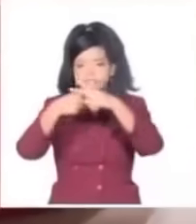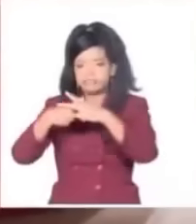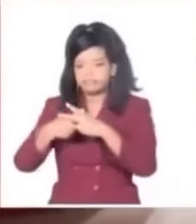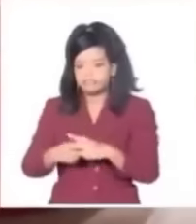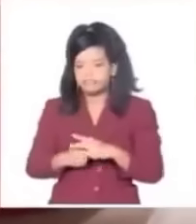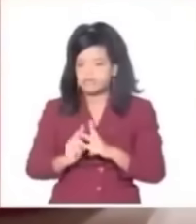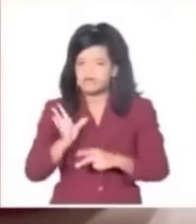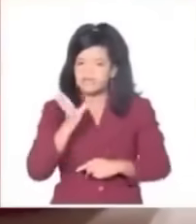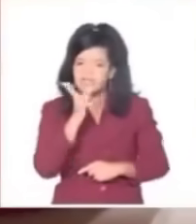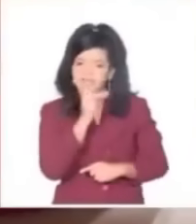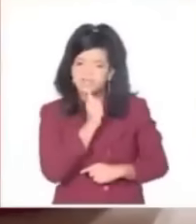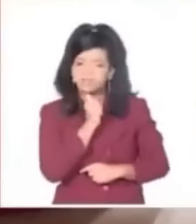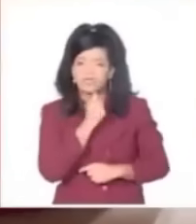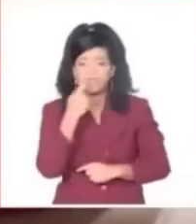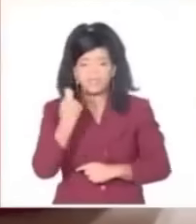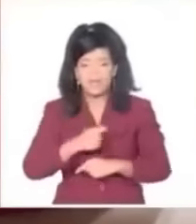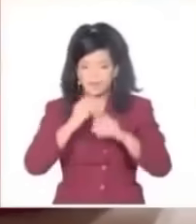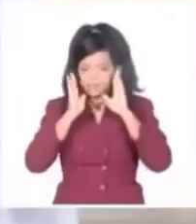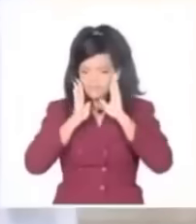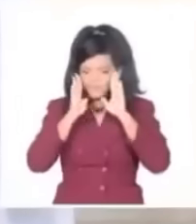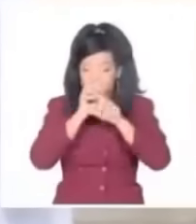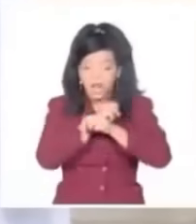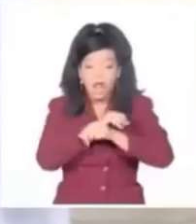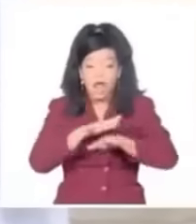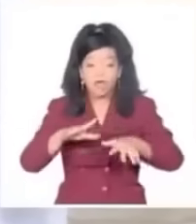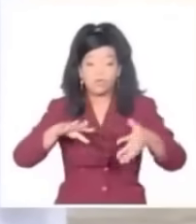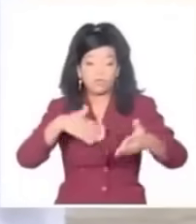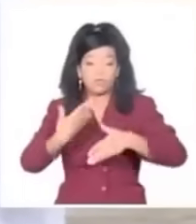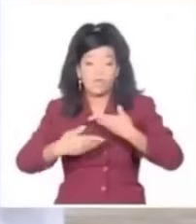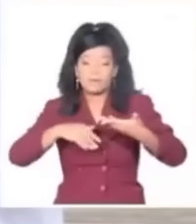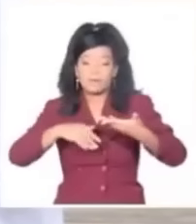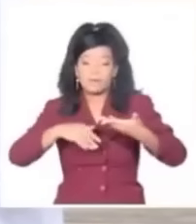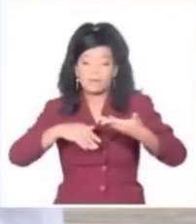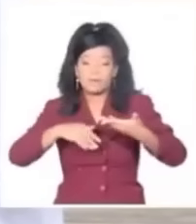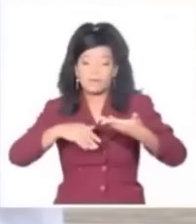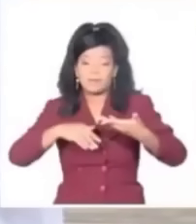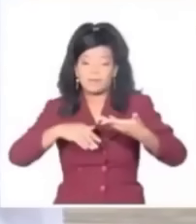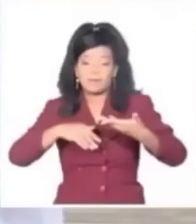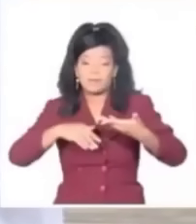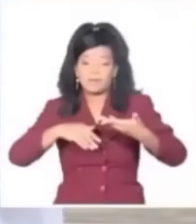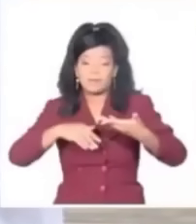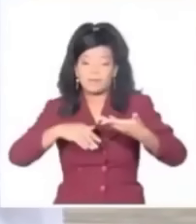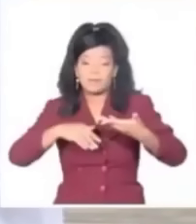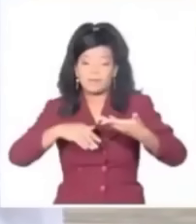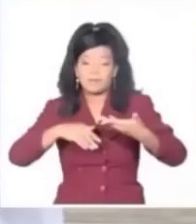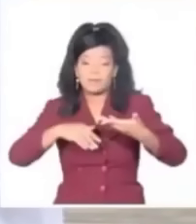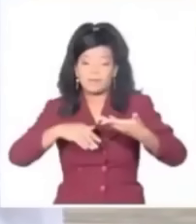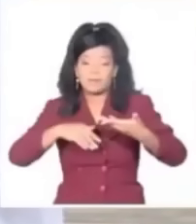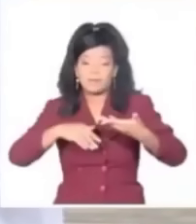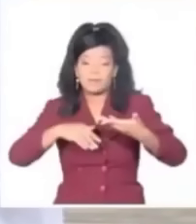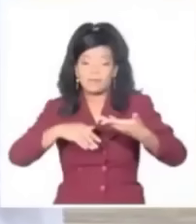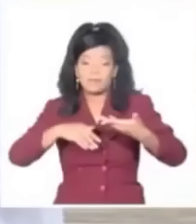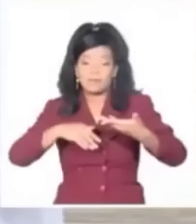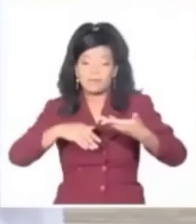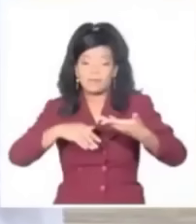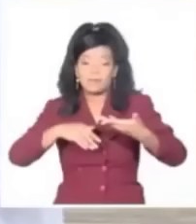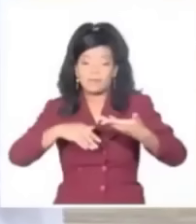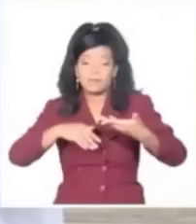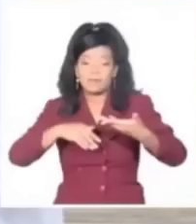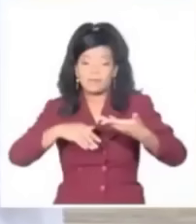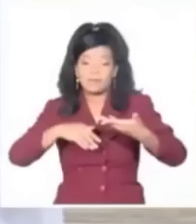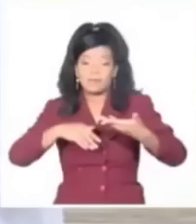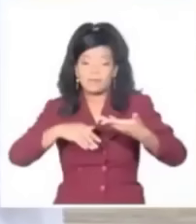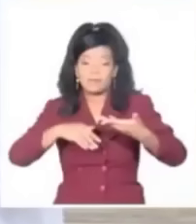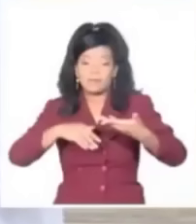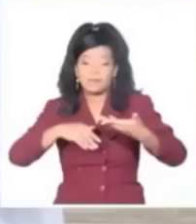que mientras más complicado sean los problemas mira esa cara Mira ese personaje Mira eso